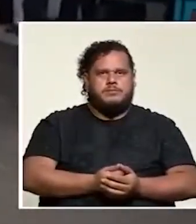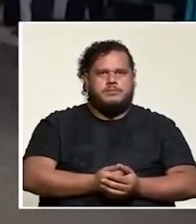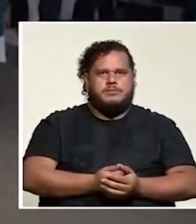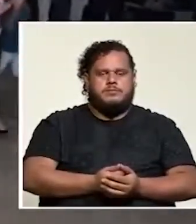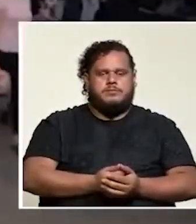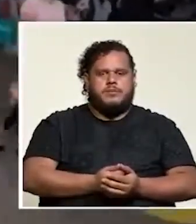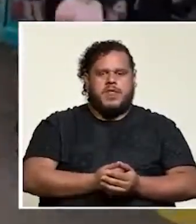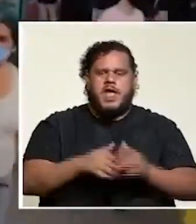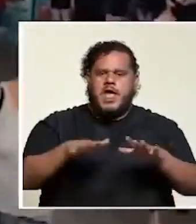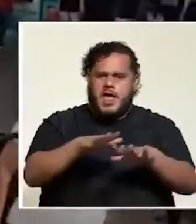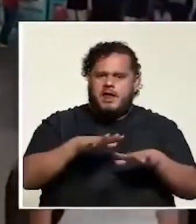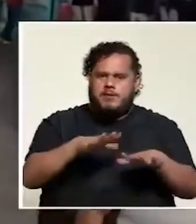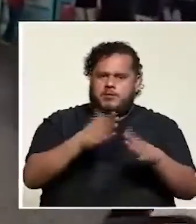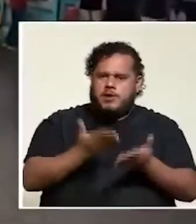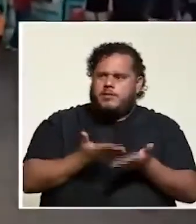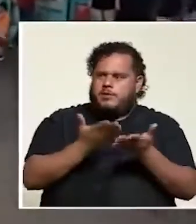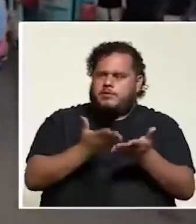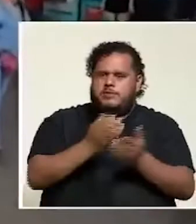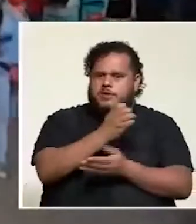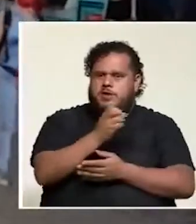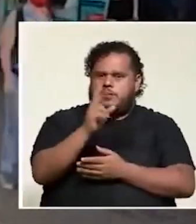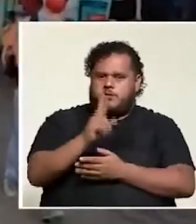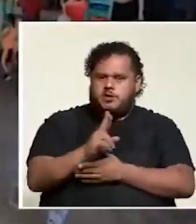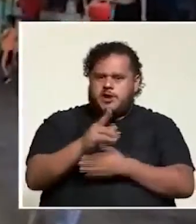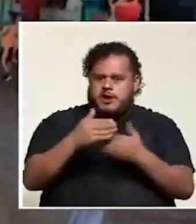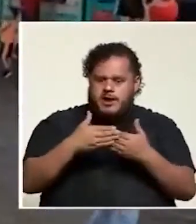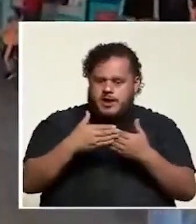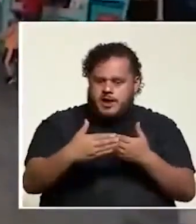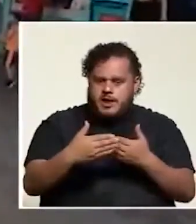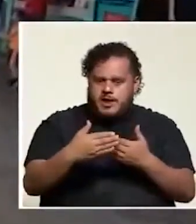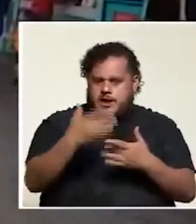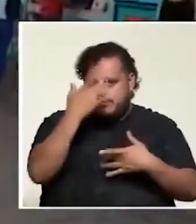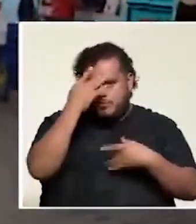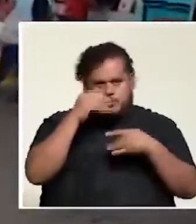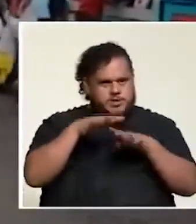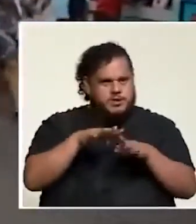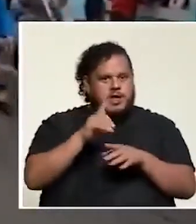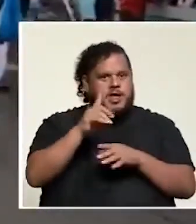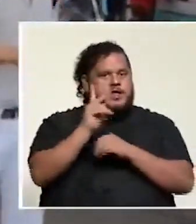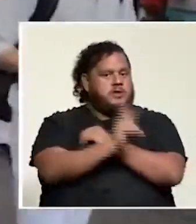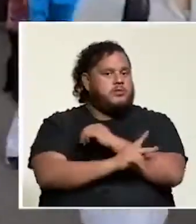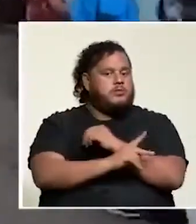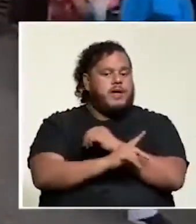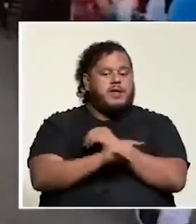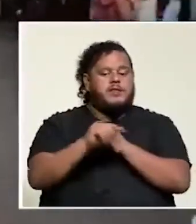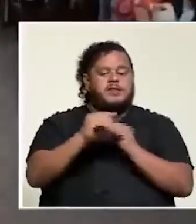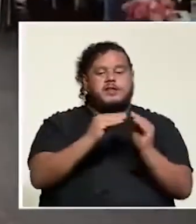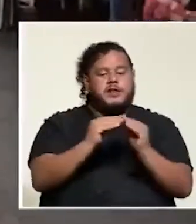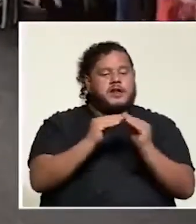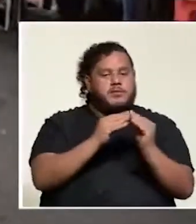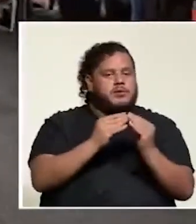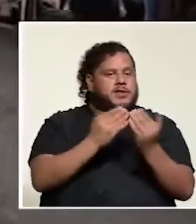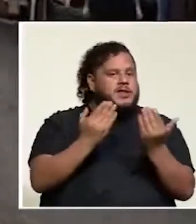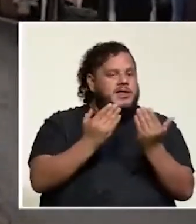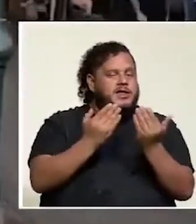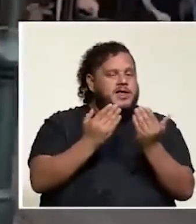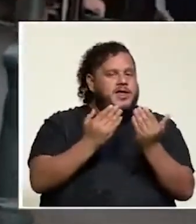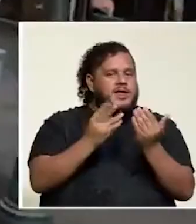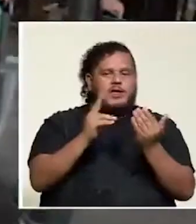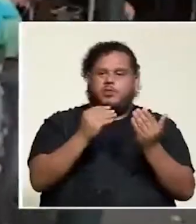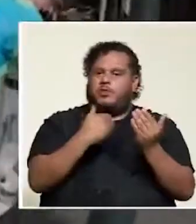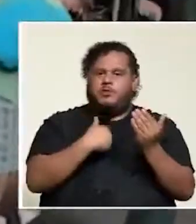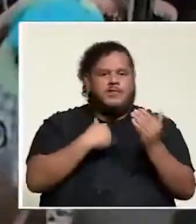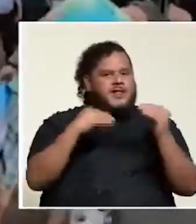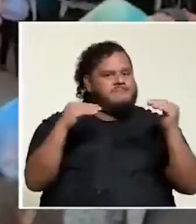El panorama que ofrece Costa Rica en la postpandemia es el de un país cuya población goza cada vez de menor